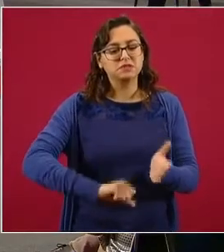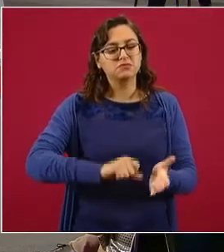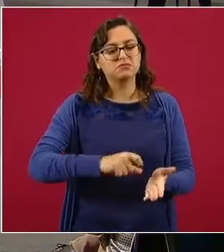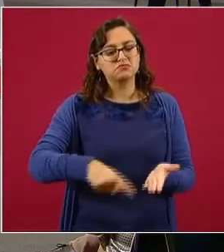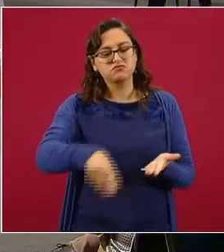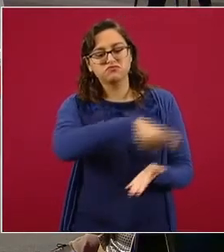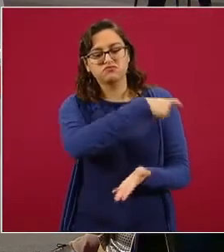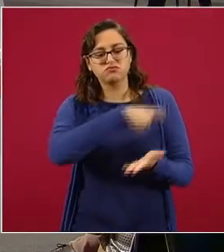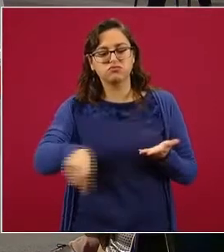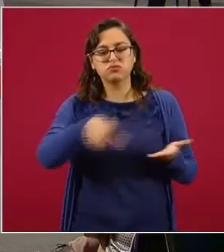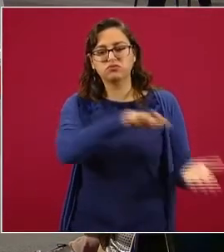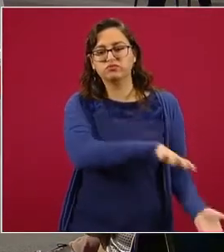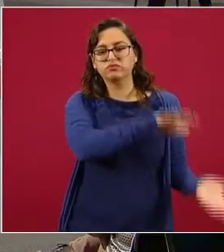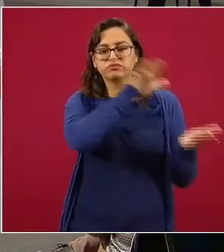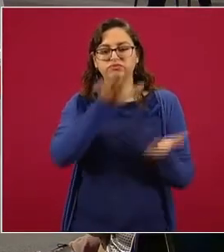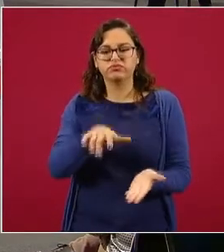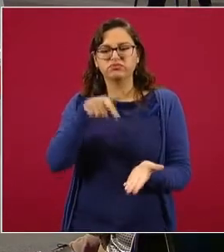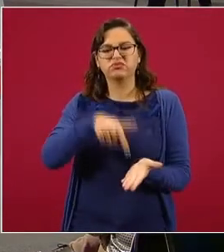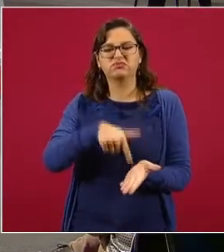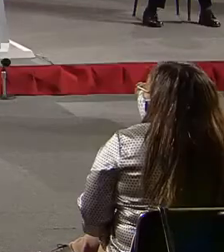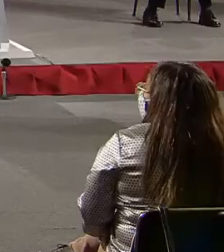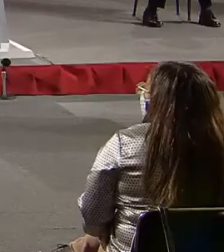toda su producción editorial.